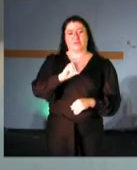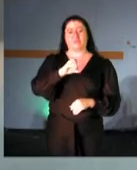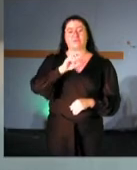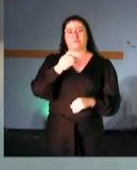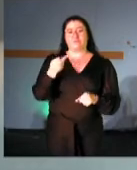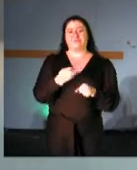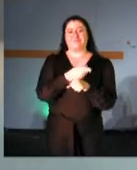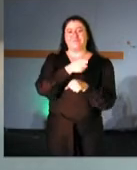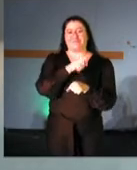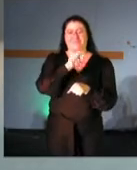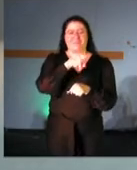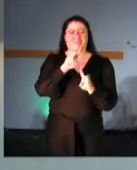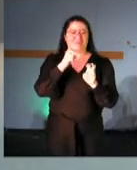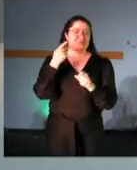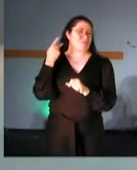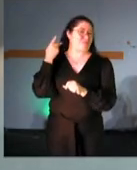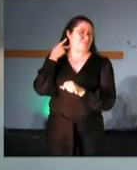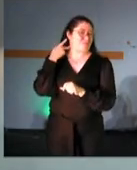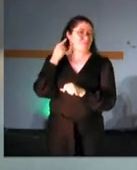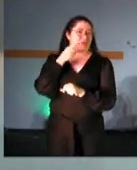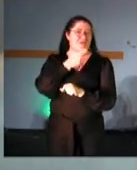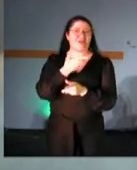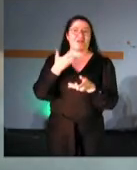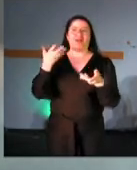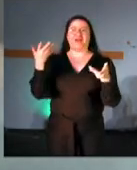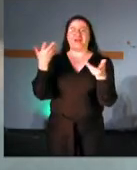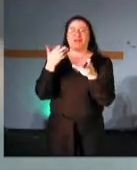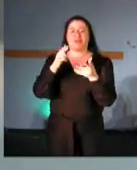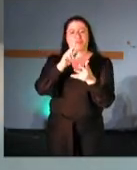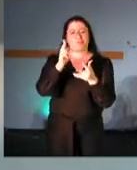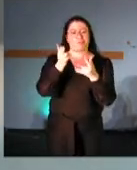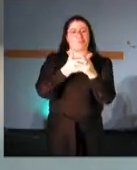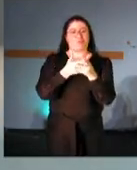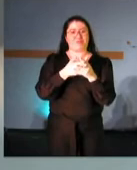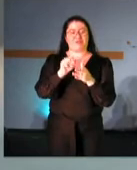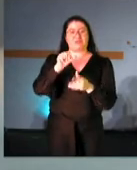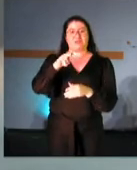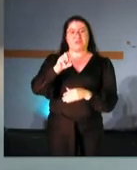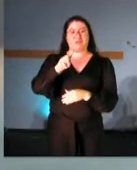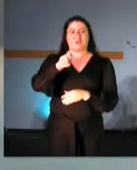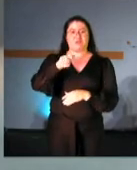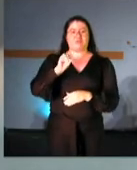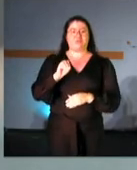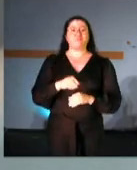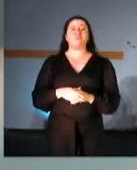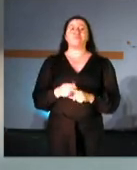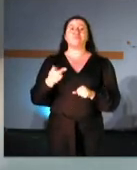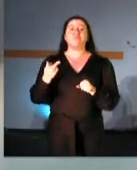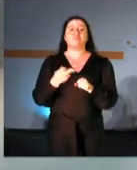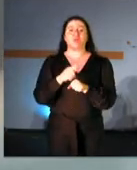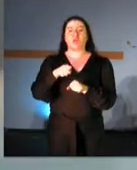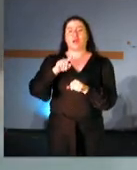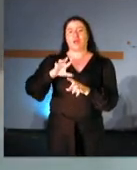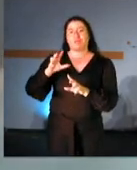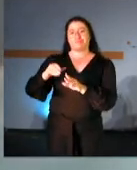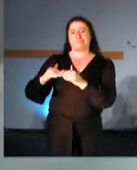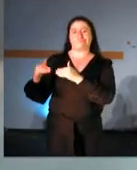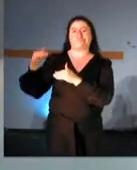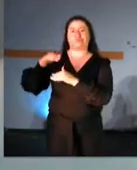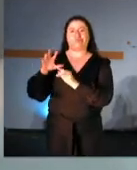en las intrigas políticas había orquestado el asesinato de Sandino, tomó el poder y a partir de